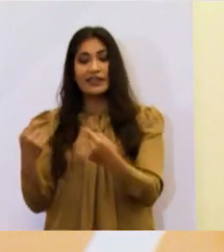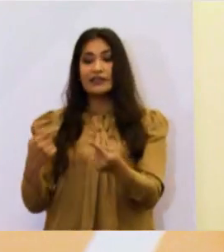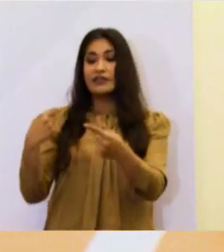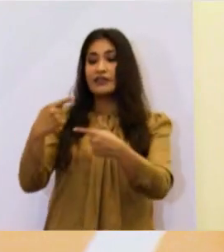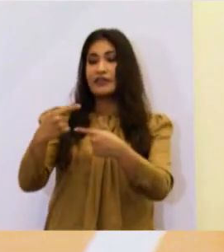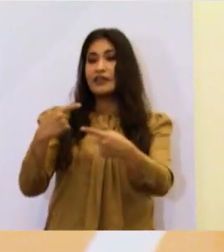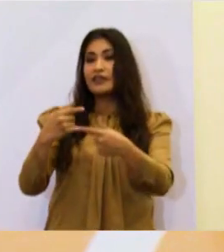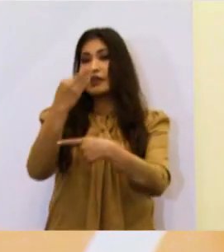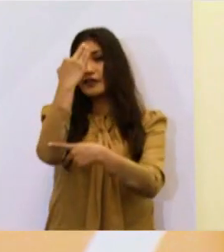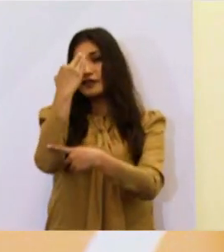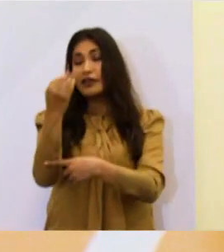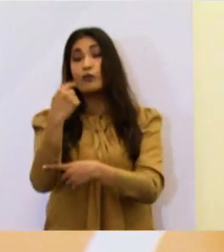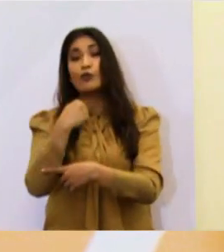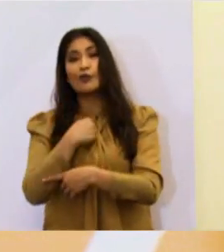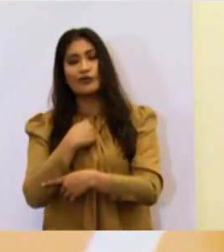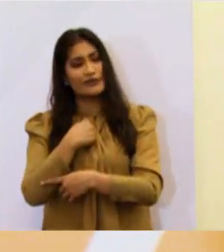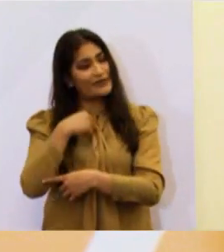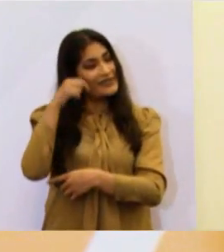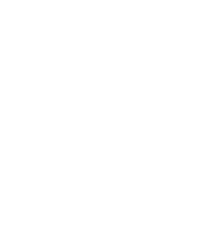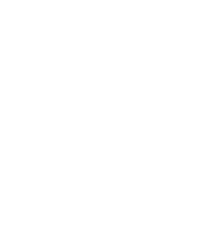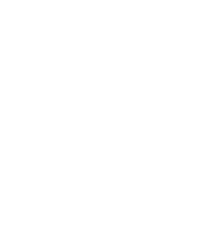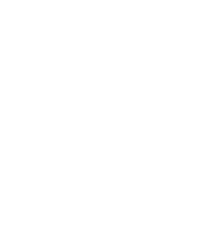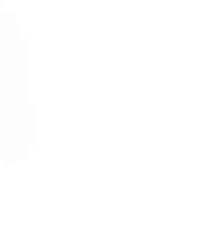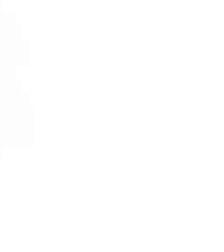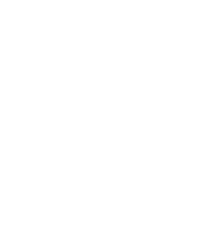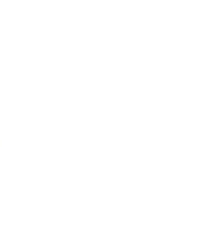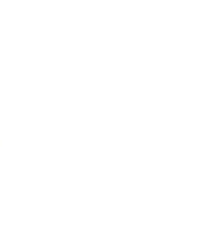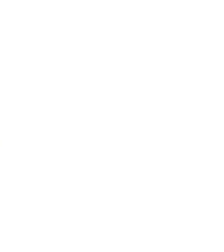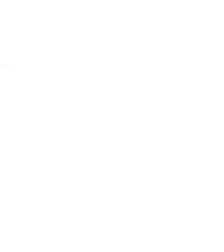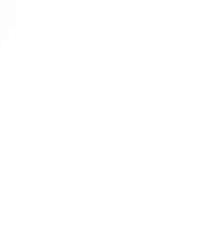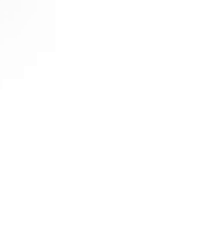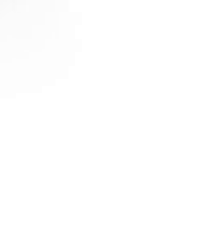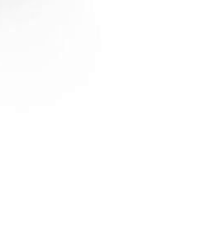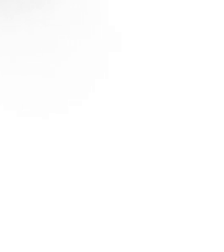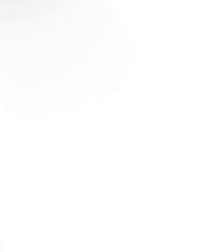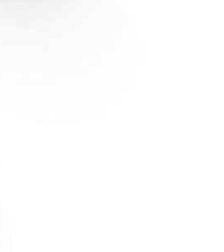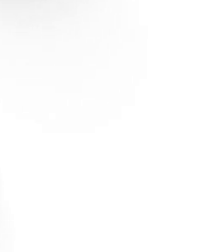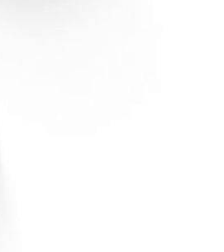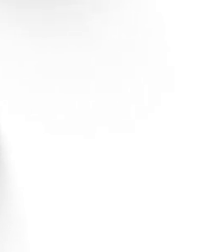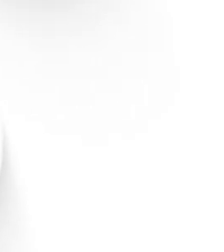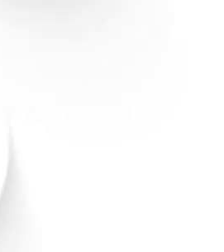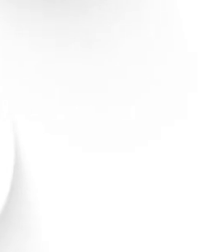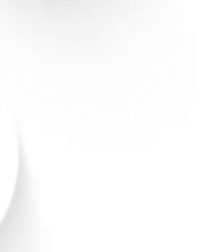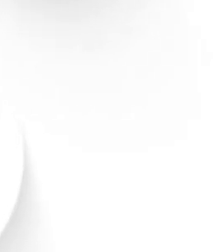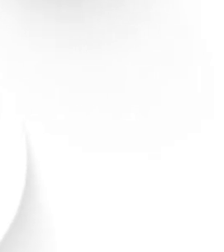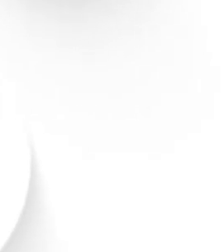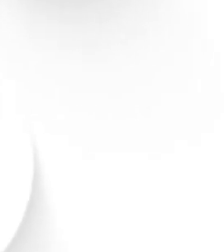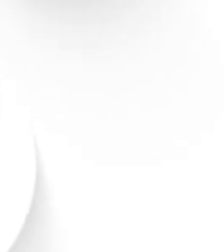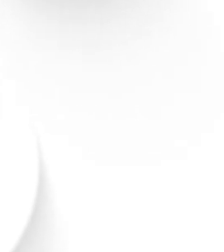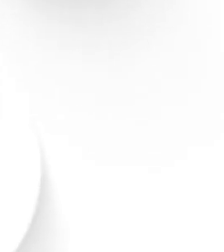del Estado de Puebla están en buenas manos. ¿Tienes ganas de Puebla?